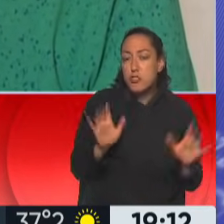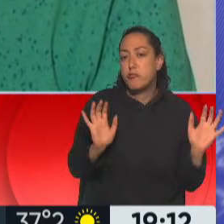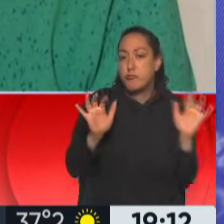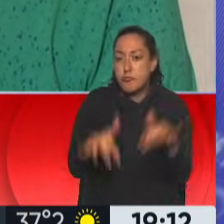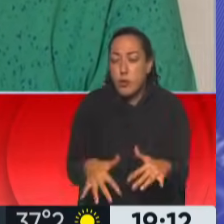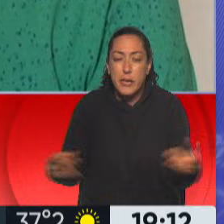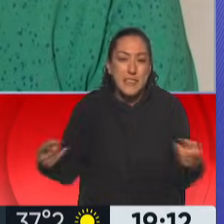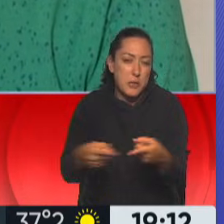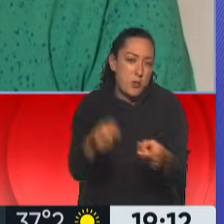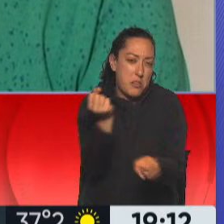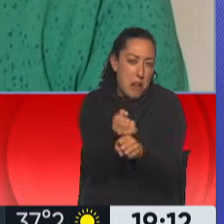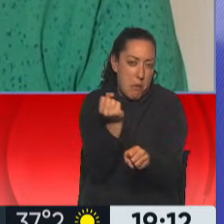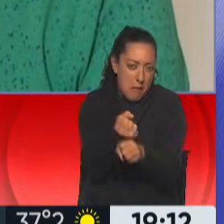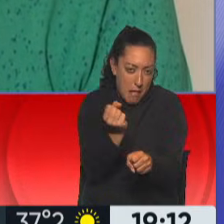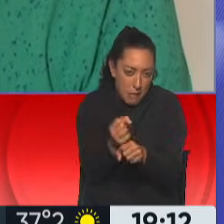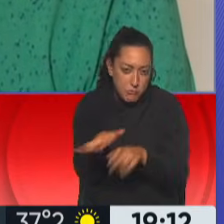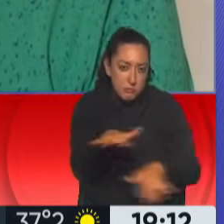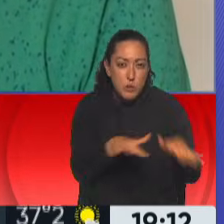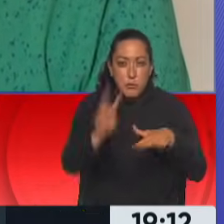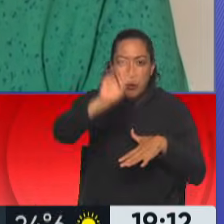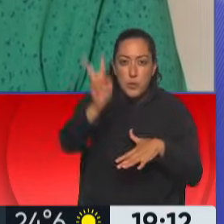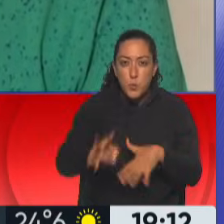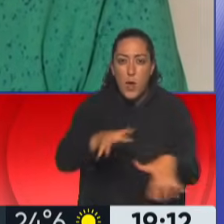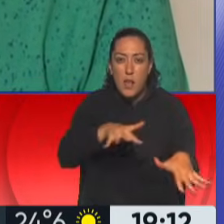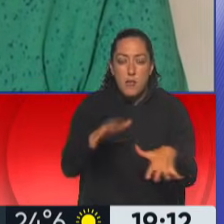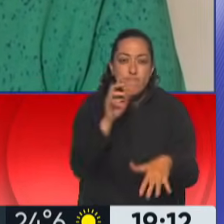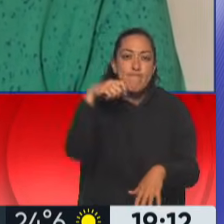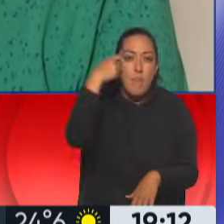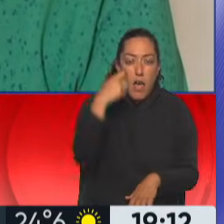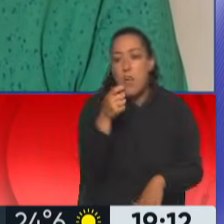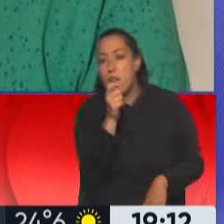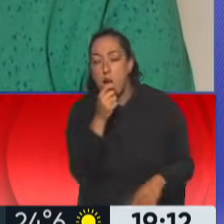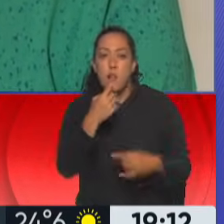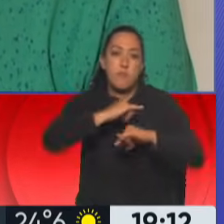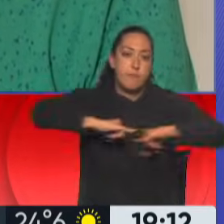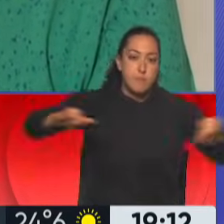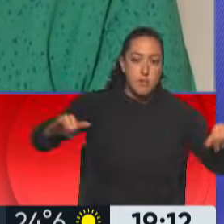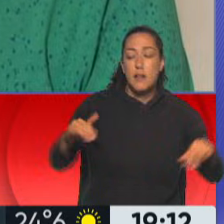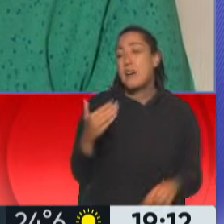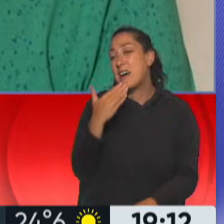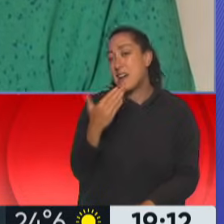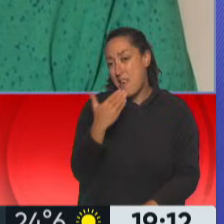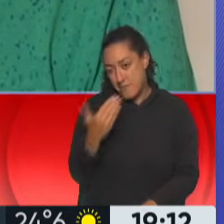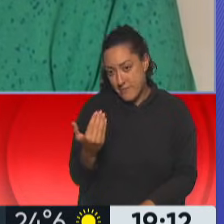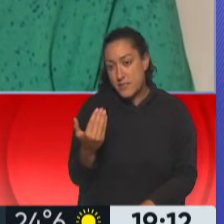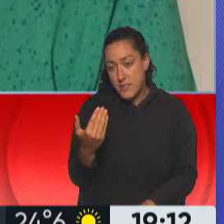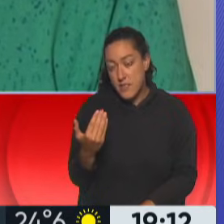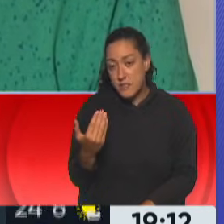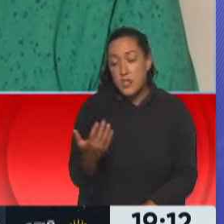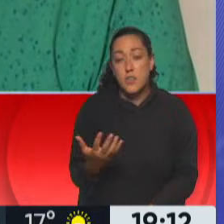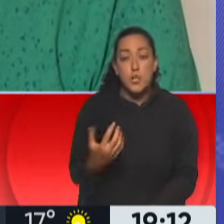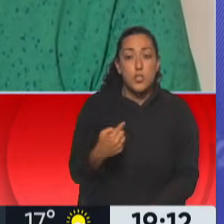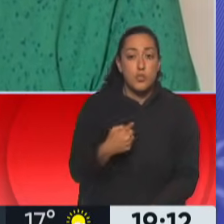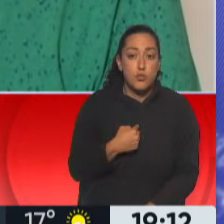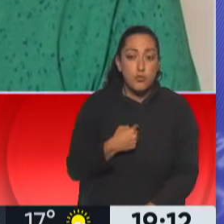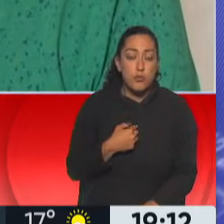para cubrir lo que está ocurriendo allí en Venezuela. Lidio, nosotros te agradecemos mucho, te dejo con Gastón, pero de mi parte te